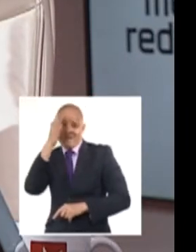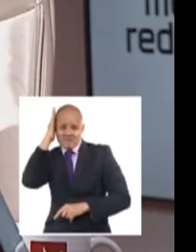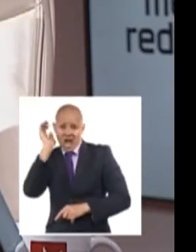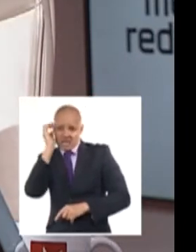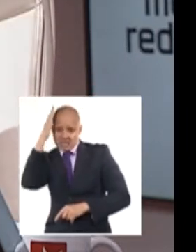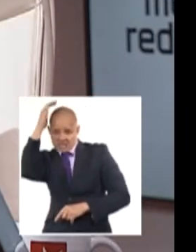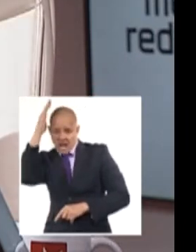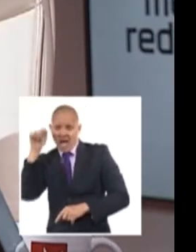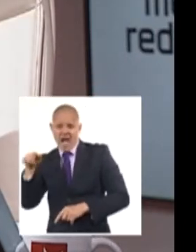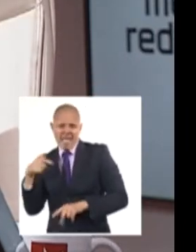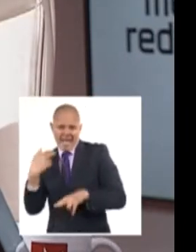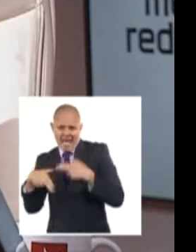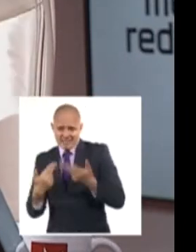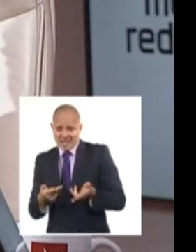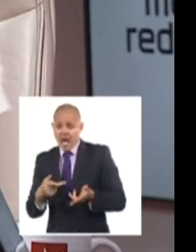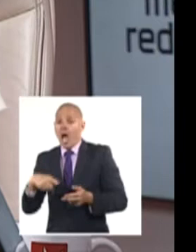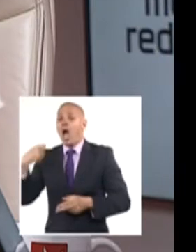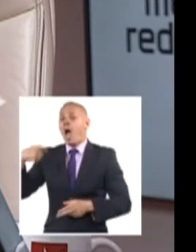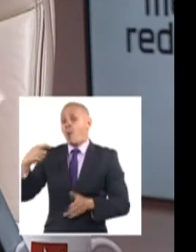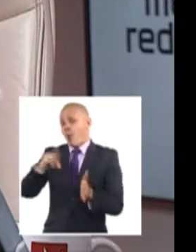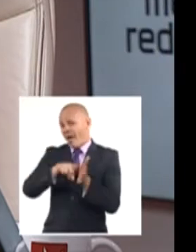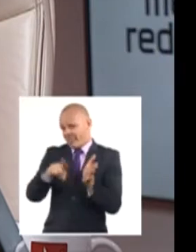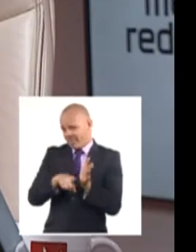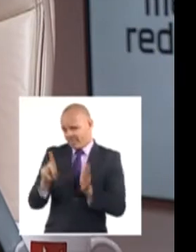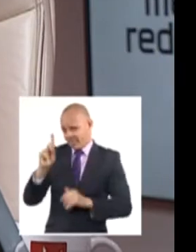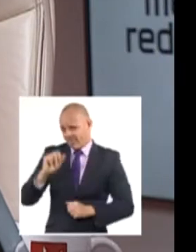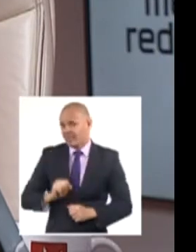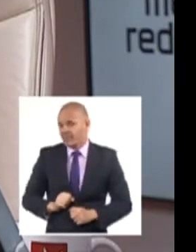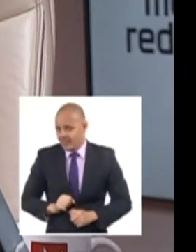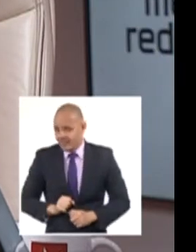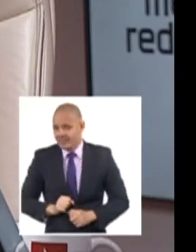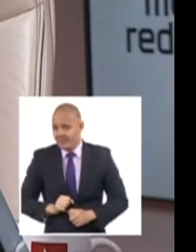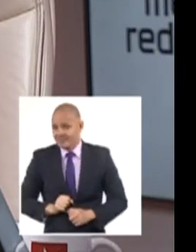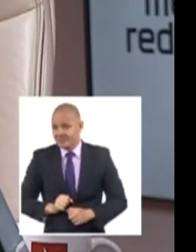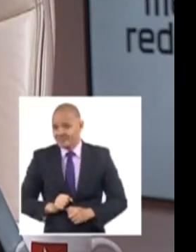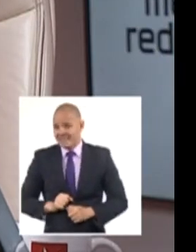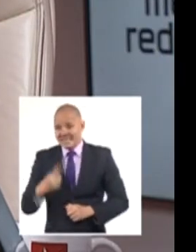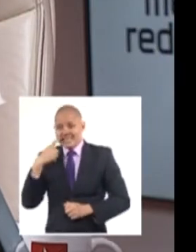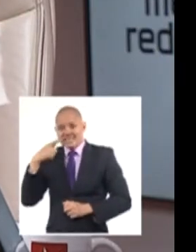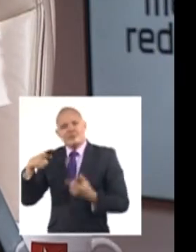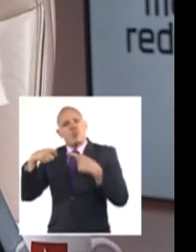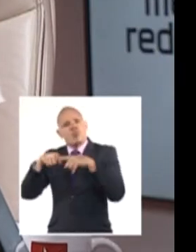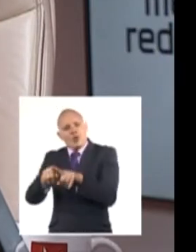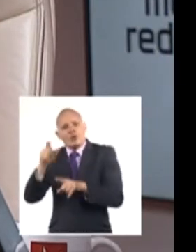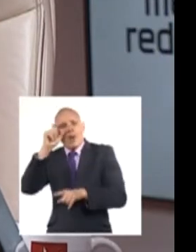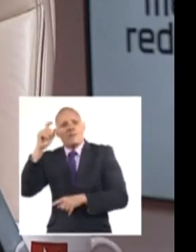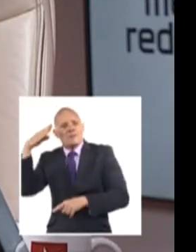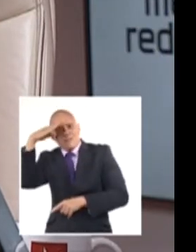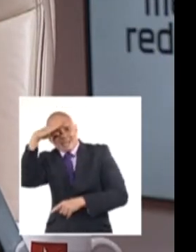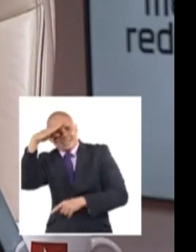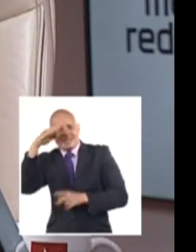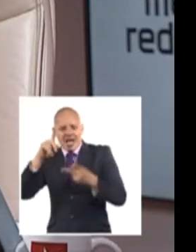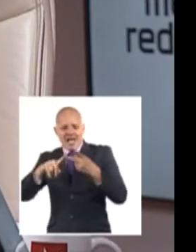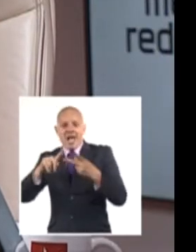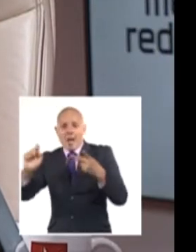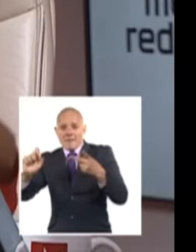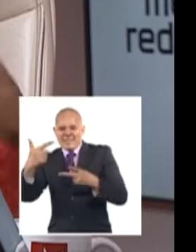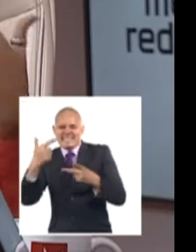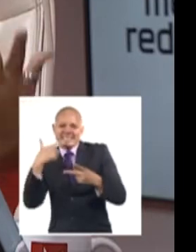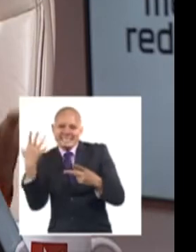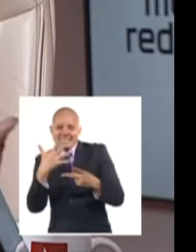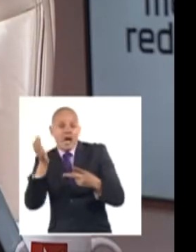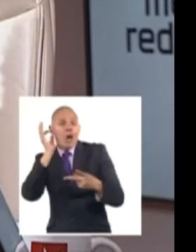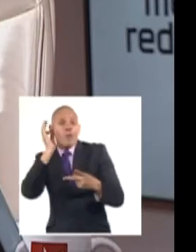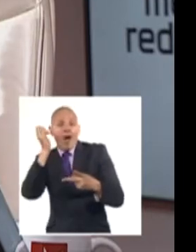es la presencia de ella en la en la dupla pues claro que visibiliza s s ese